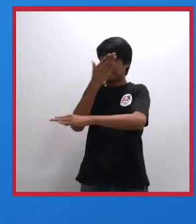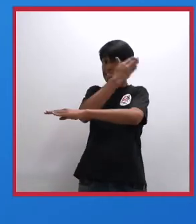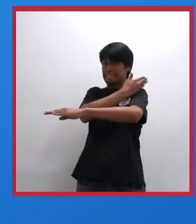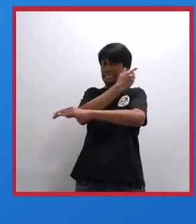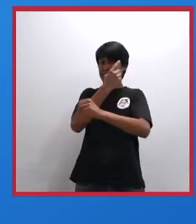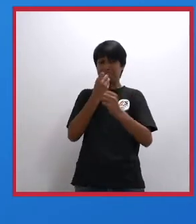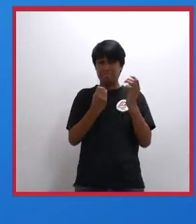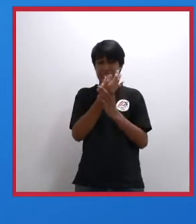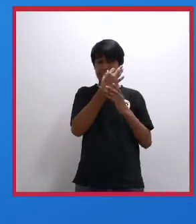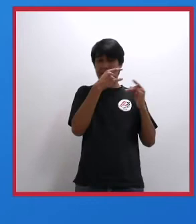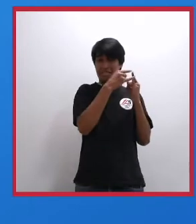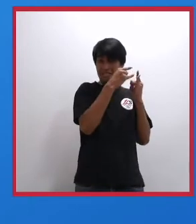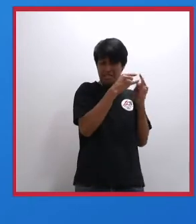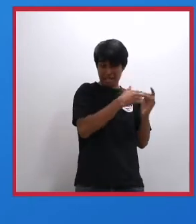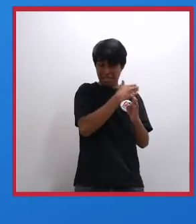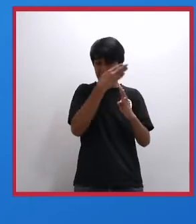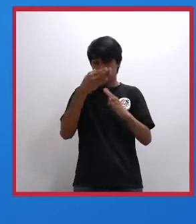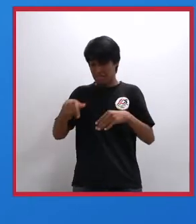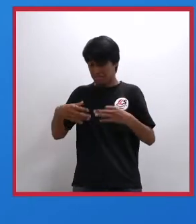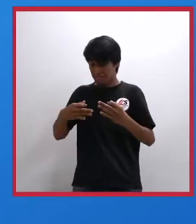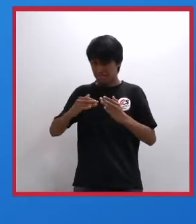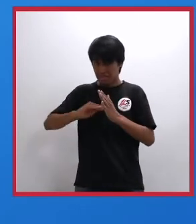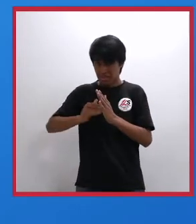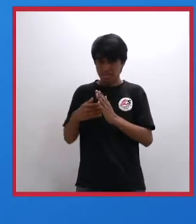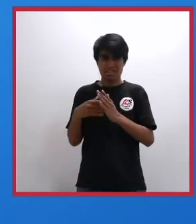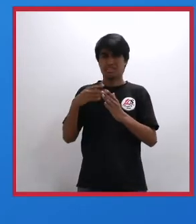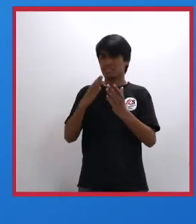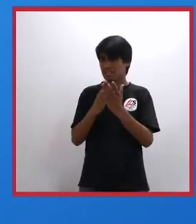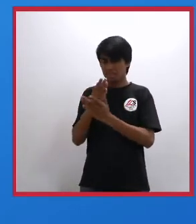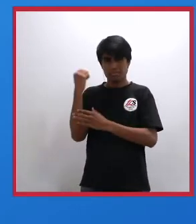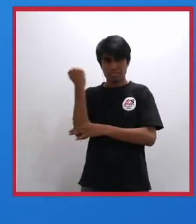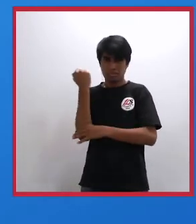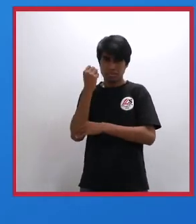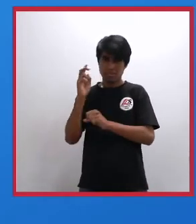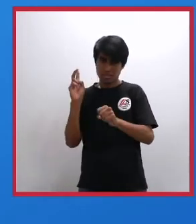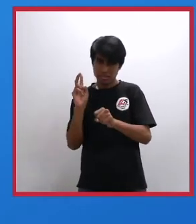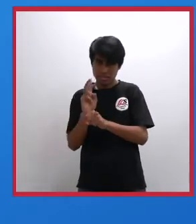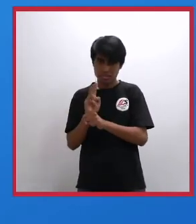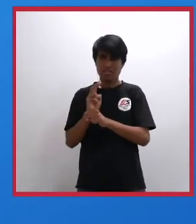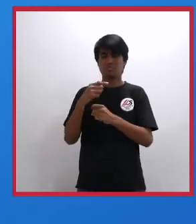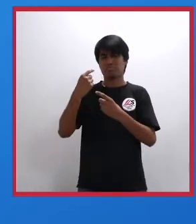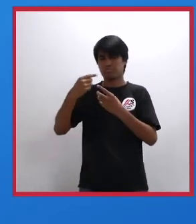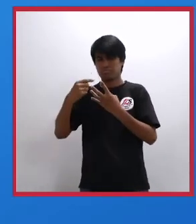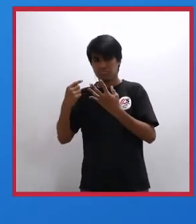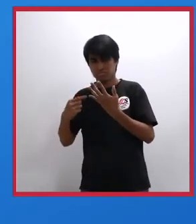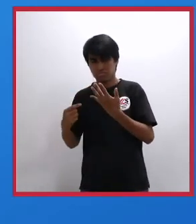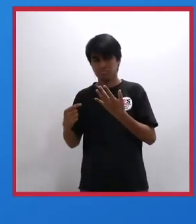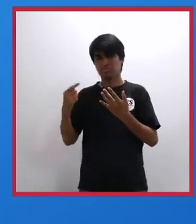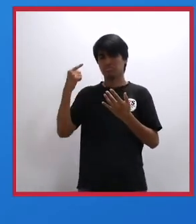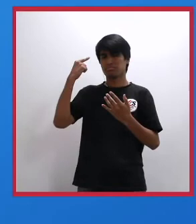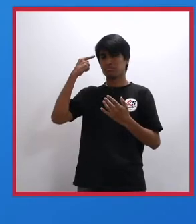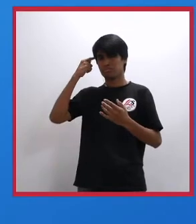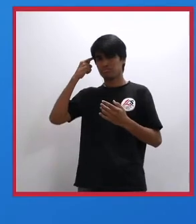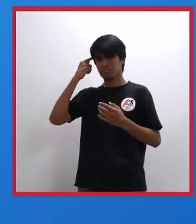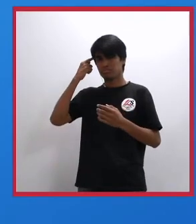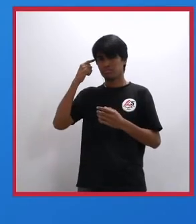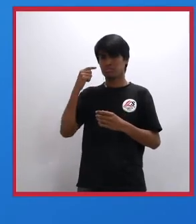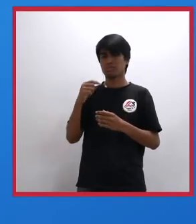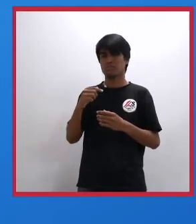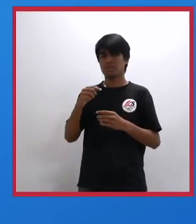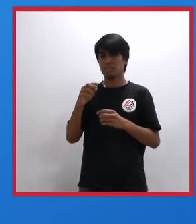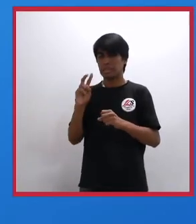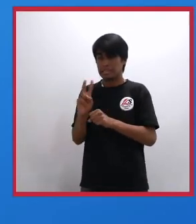de la charla, reuniones matutinas sobre la seguridad, actividades de predicción